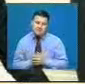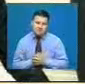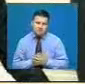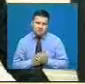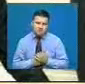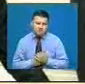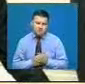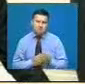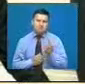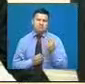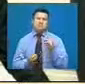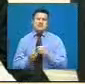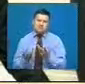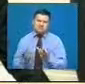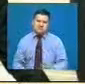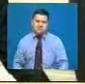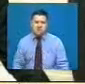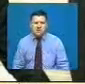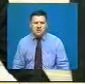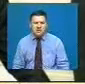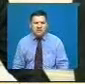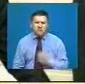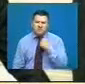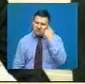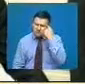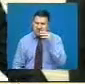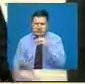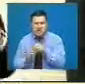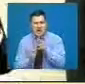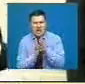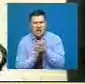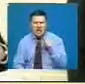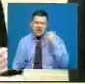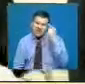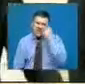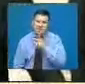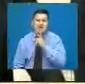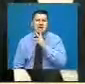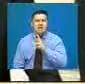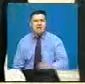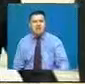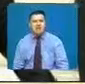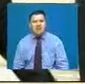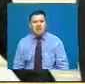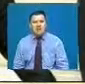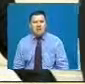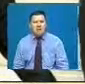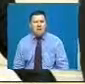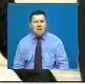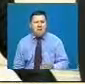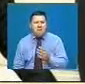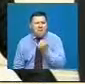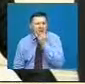yo esperaba más. Yo esperaba más de su intervención. Y esperaba más de su intervención por una